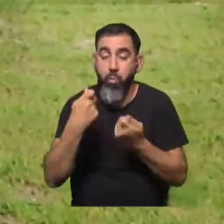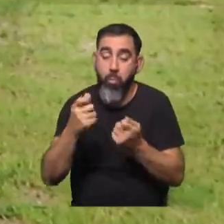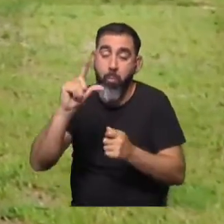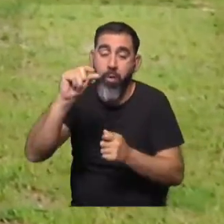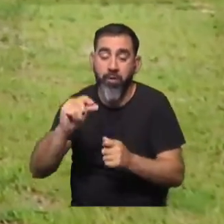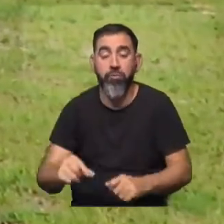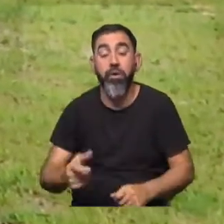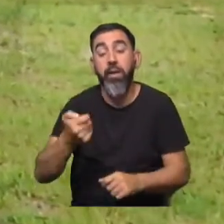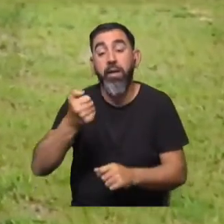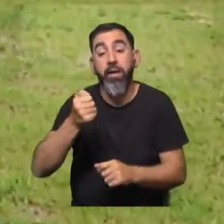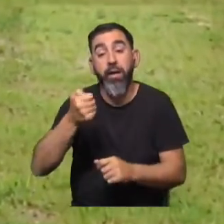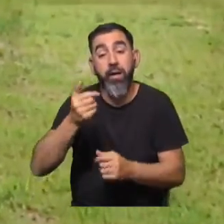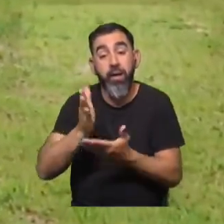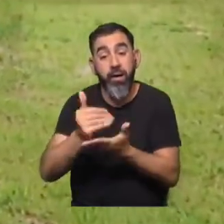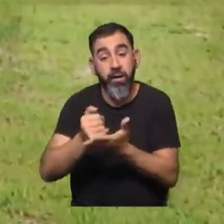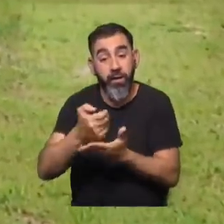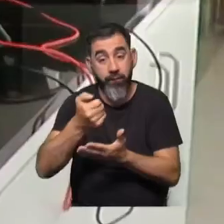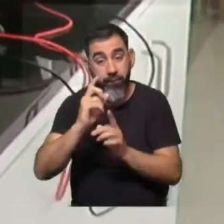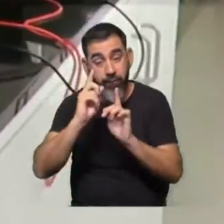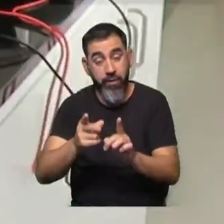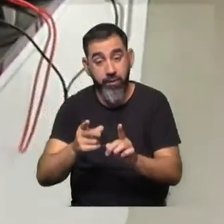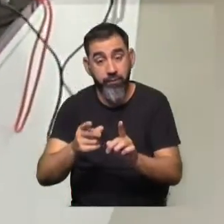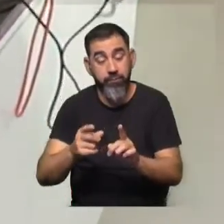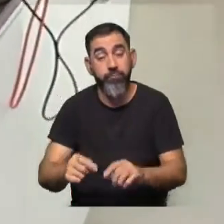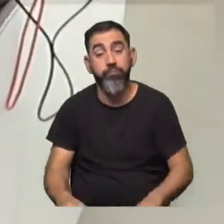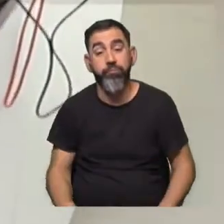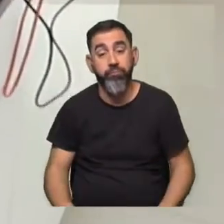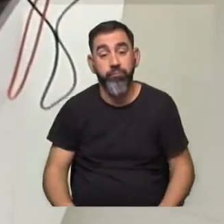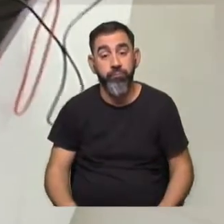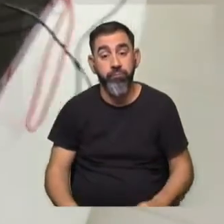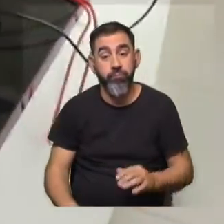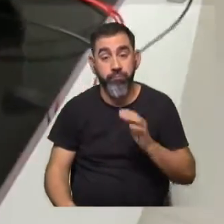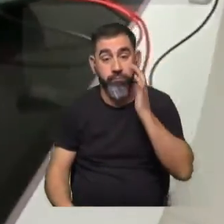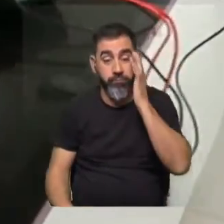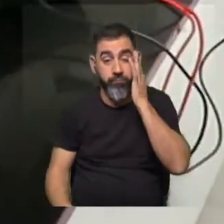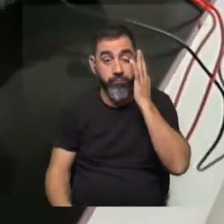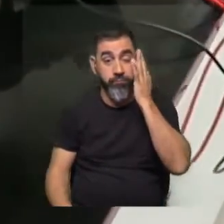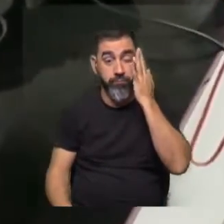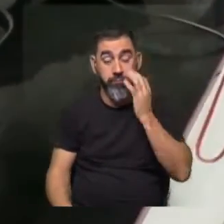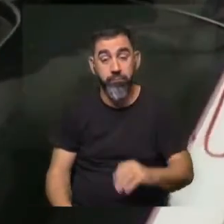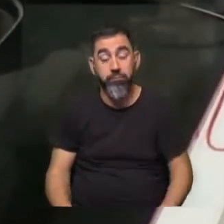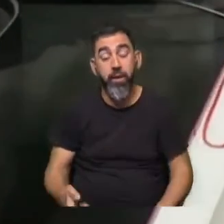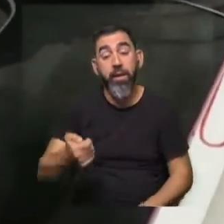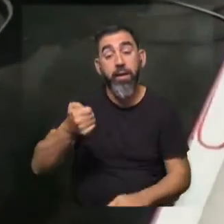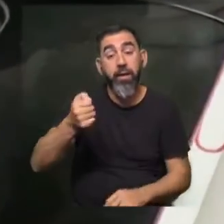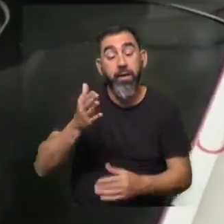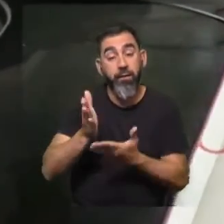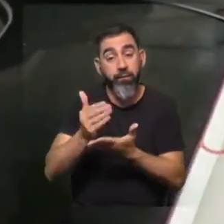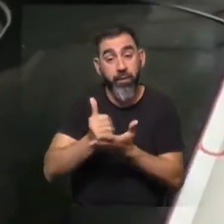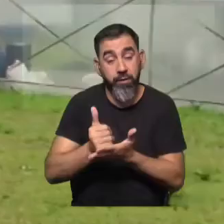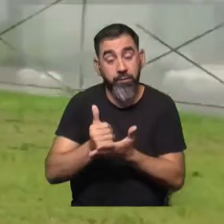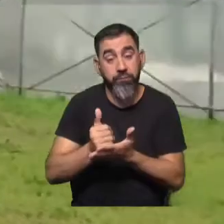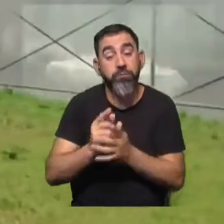Bueno, y en Rivera, volviendo al tema de que estamos haciendo en UTEC, en Rivera